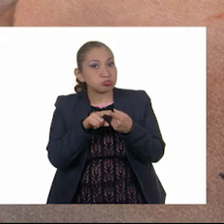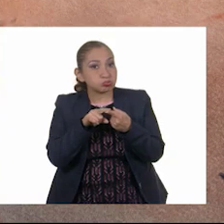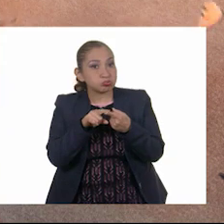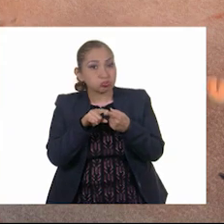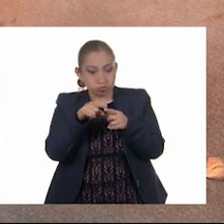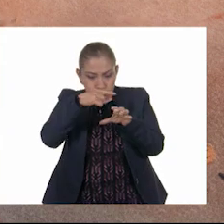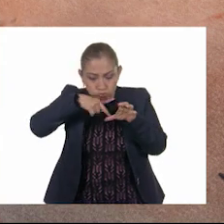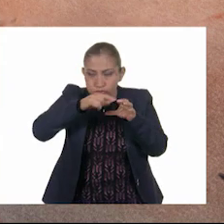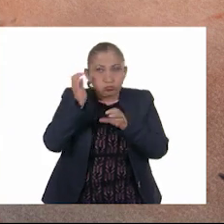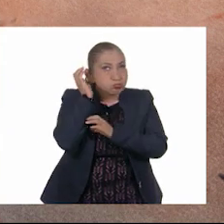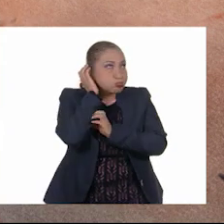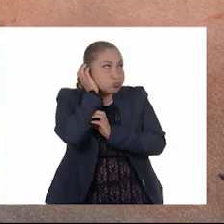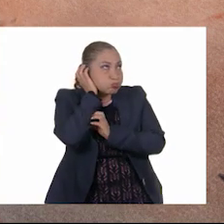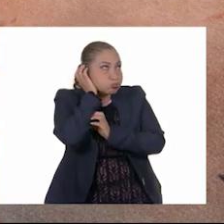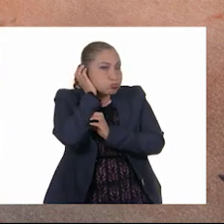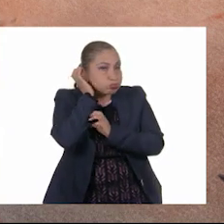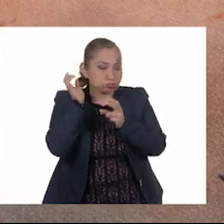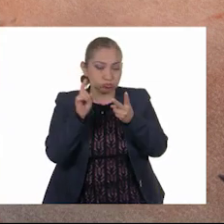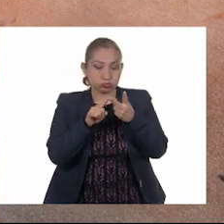caracoles,